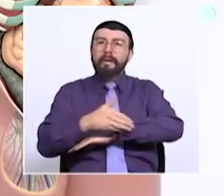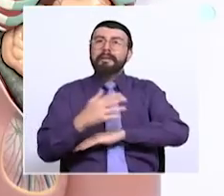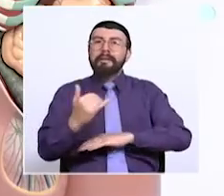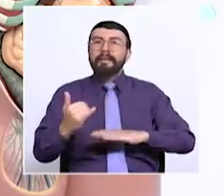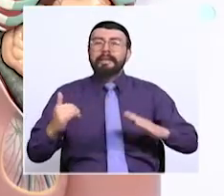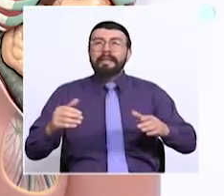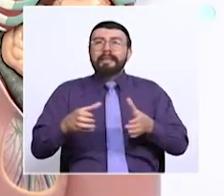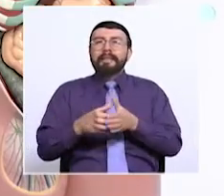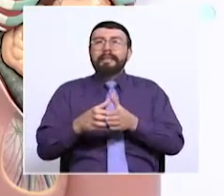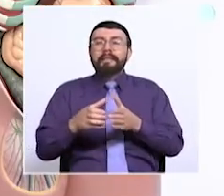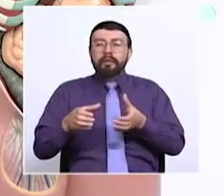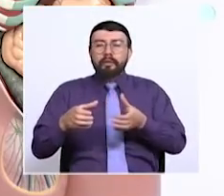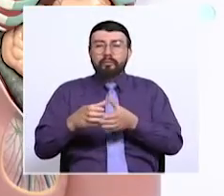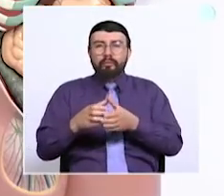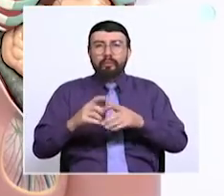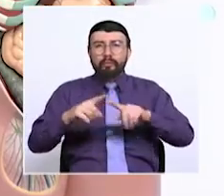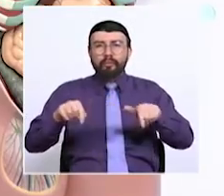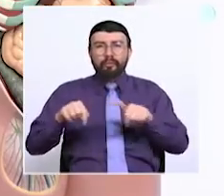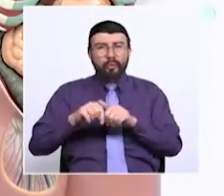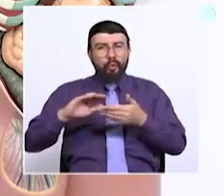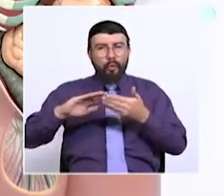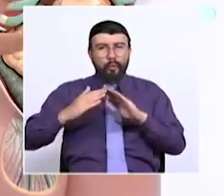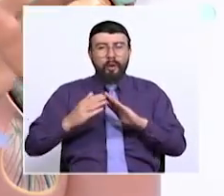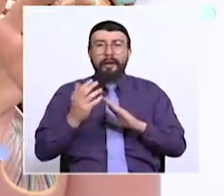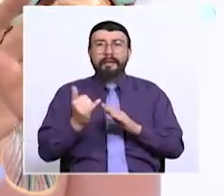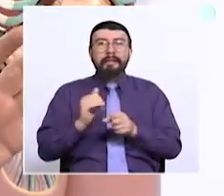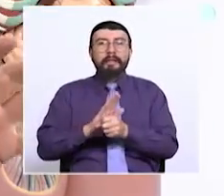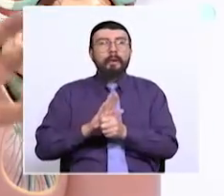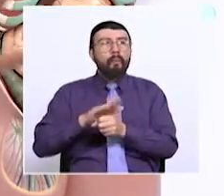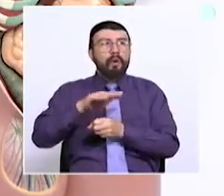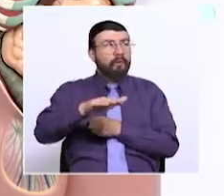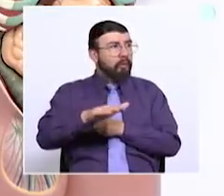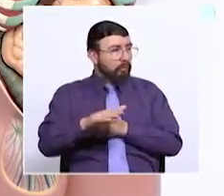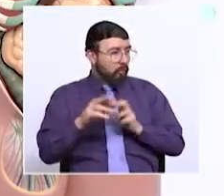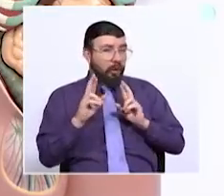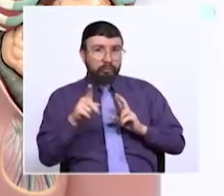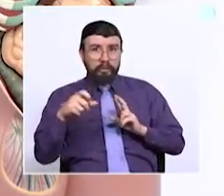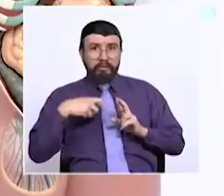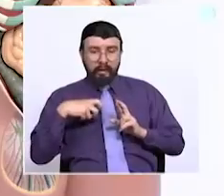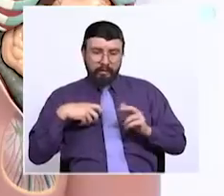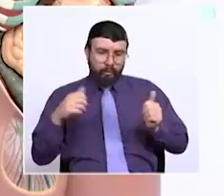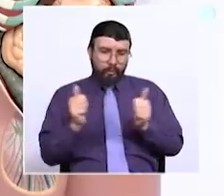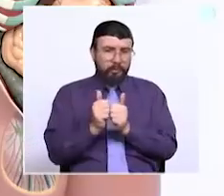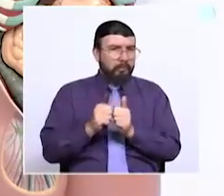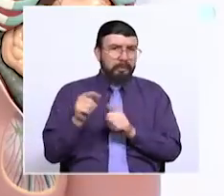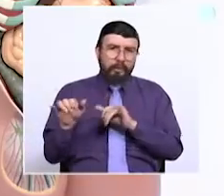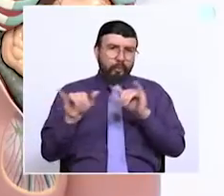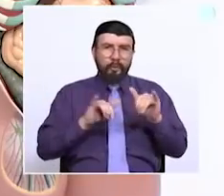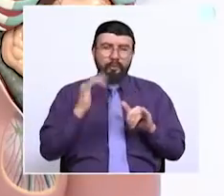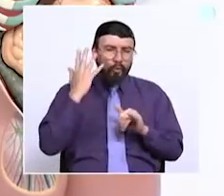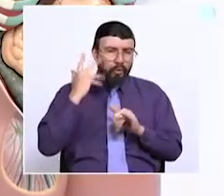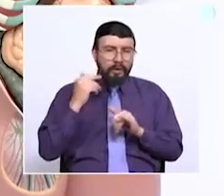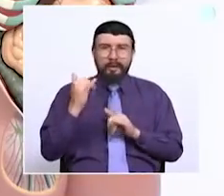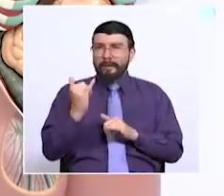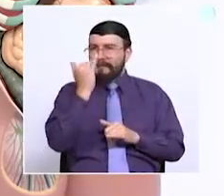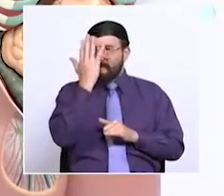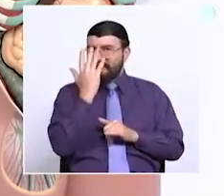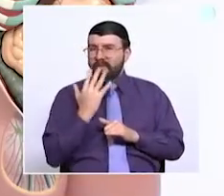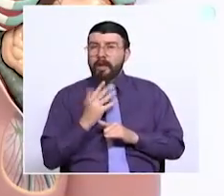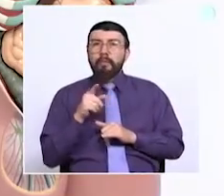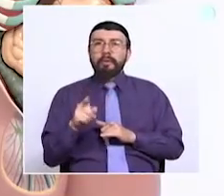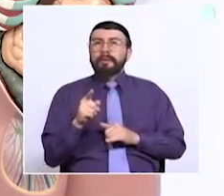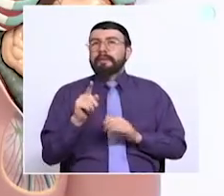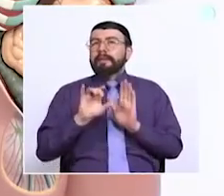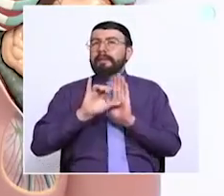Buenaventura. Ojalá ustedes tengan ese acompañamiento, como tratamos de hacerlo todos los días en Facebook, en Instagram, en todos los